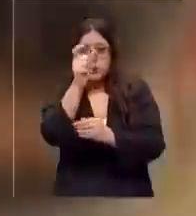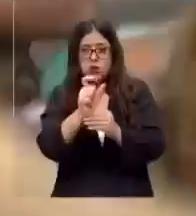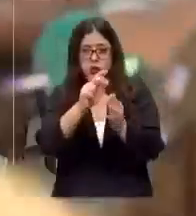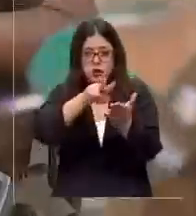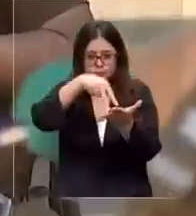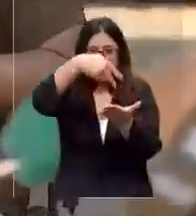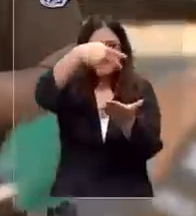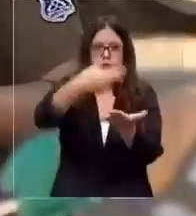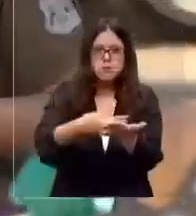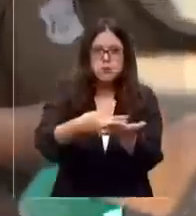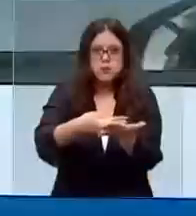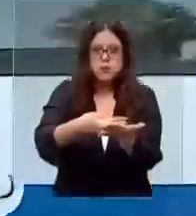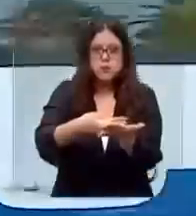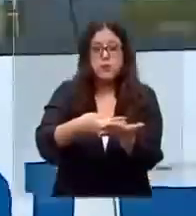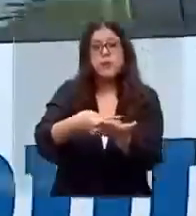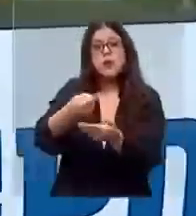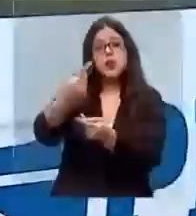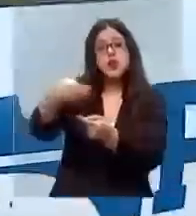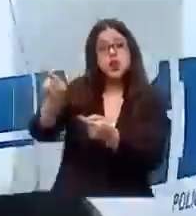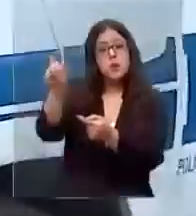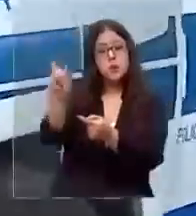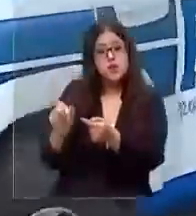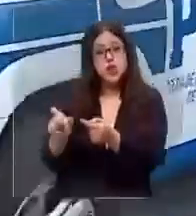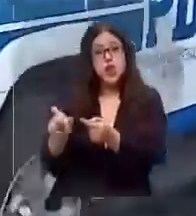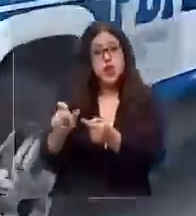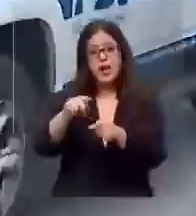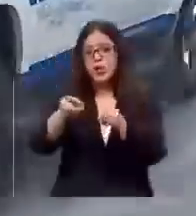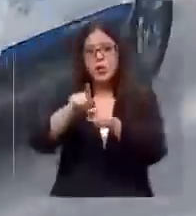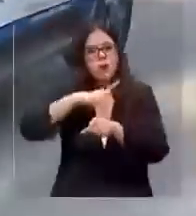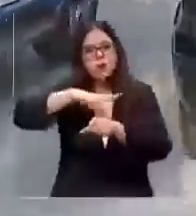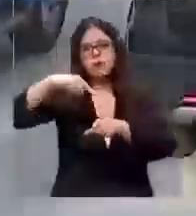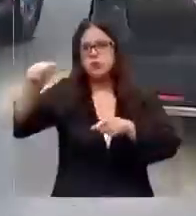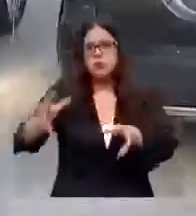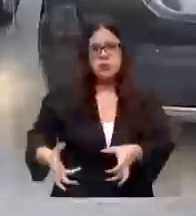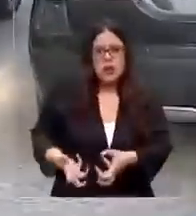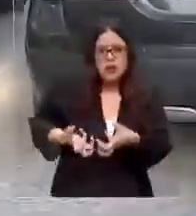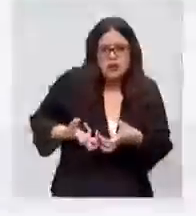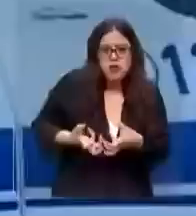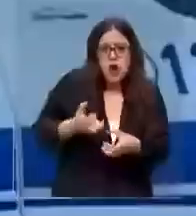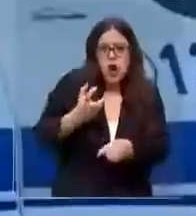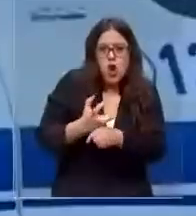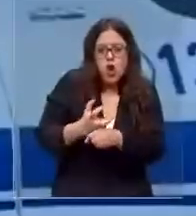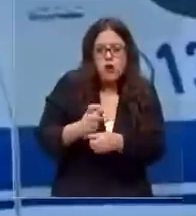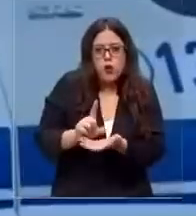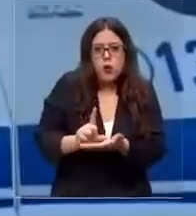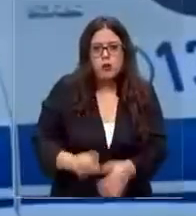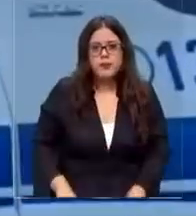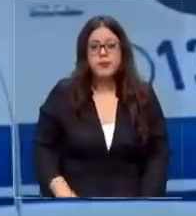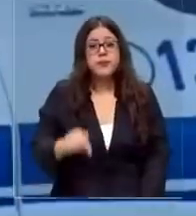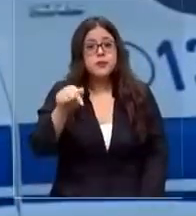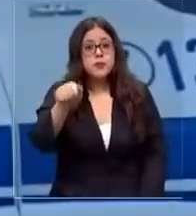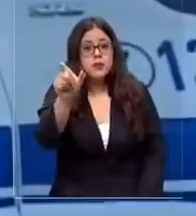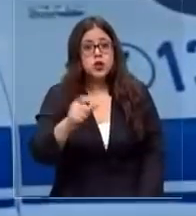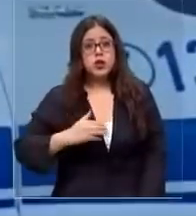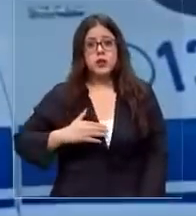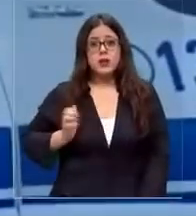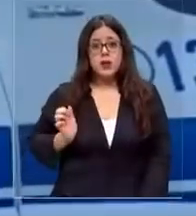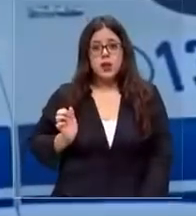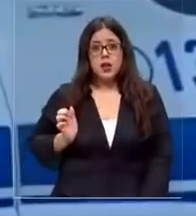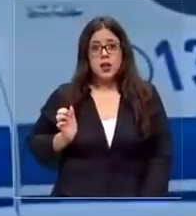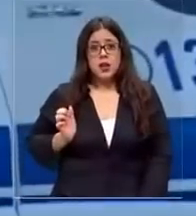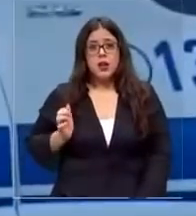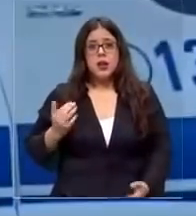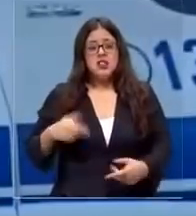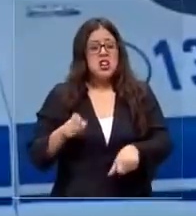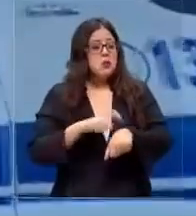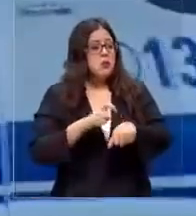cae inmediatamente, mientras que el segundo huye con las especies robadas del lugar. Mientras un detective se encontraba haciendo